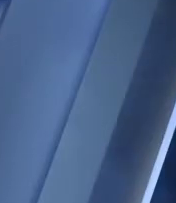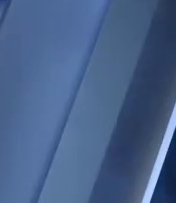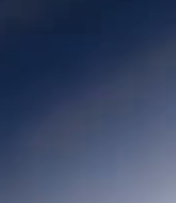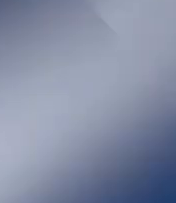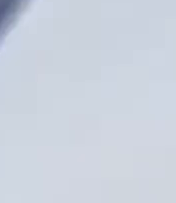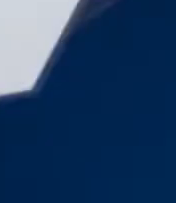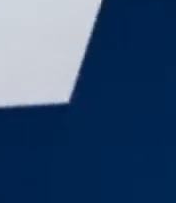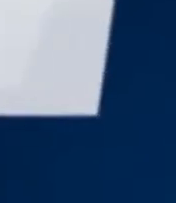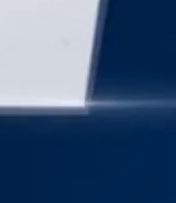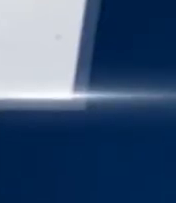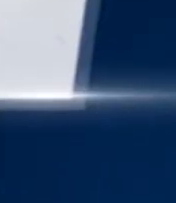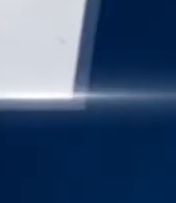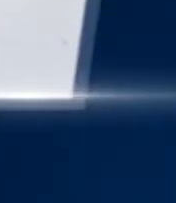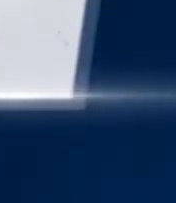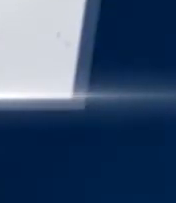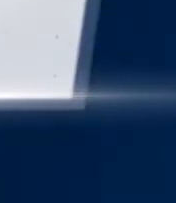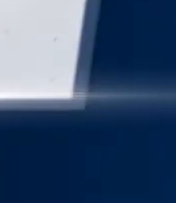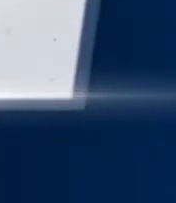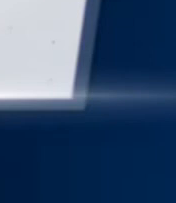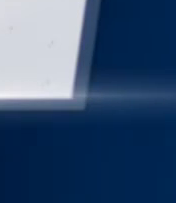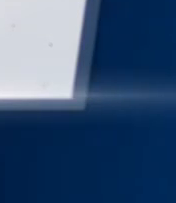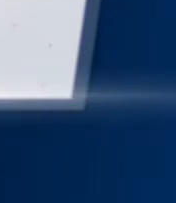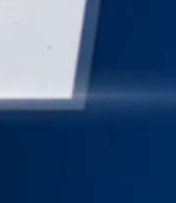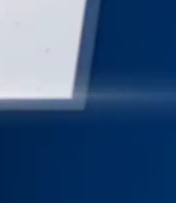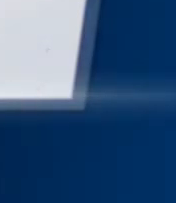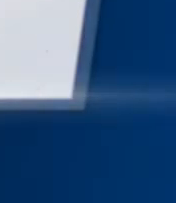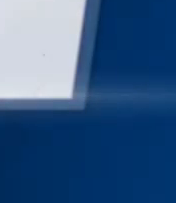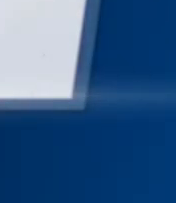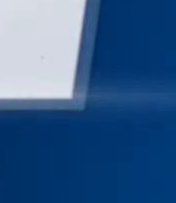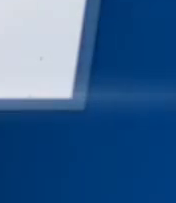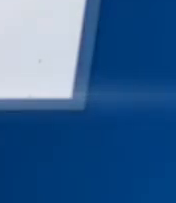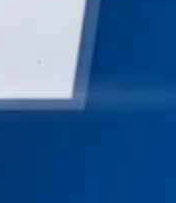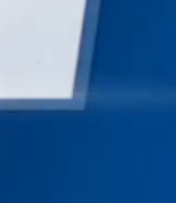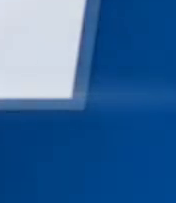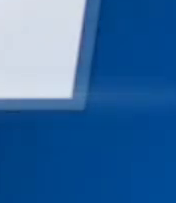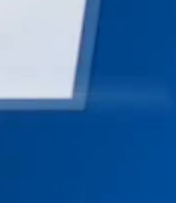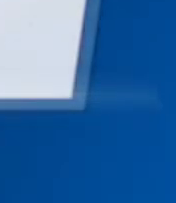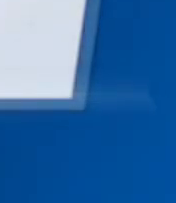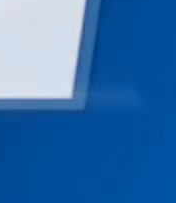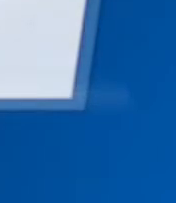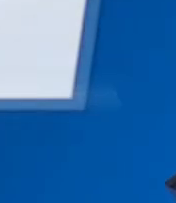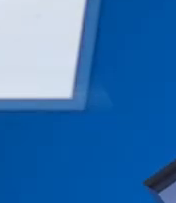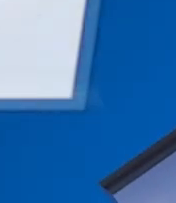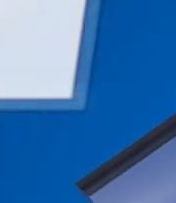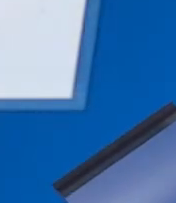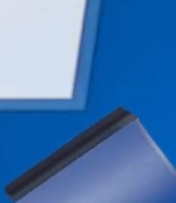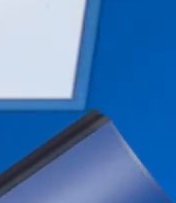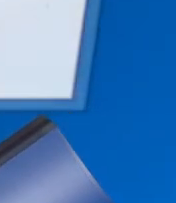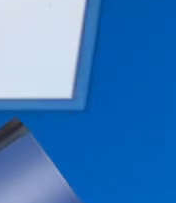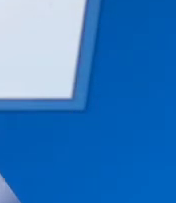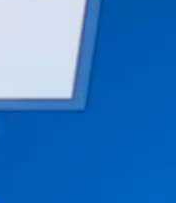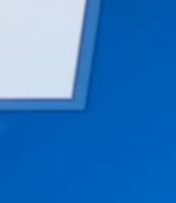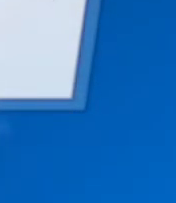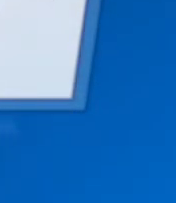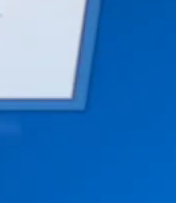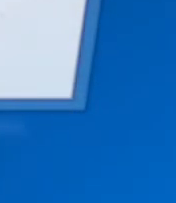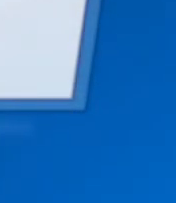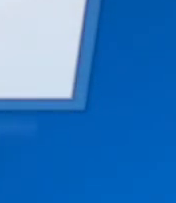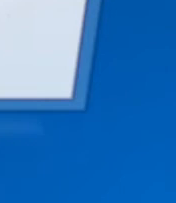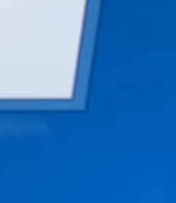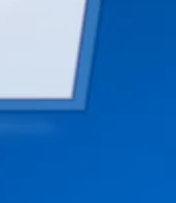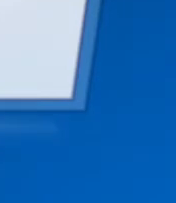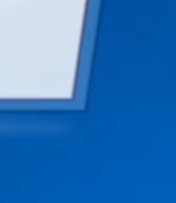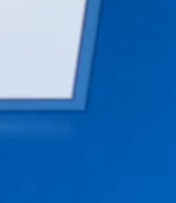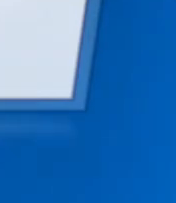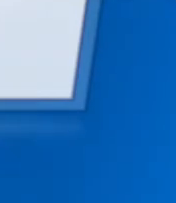A las 15 horas, la Asamblea Nacional y la Red de Acuerdo contra el Cáncer invitan al evento denominado Iniciativa Esperanza para la entrega del